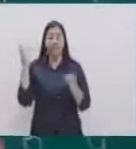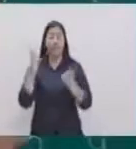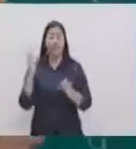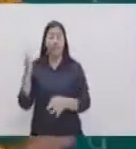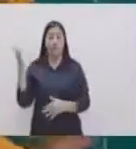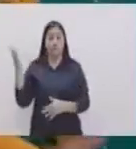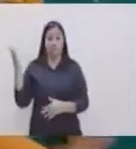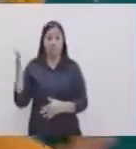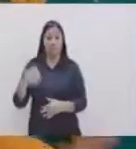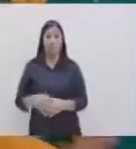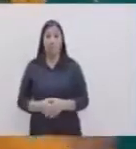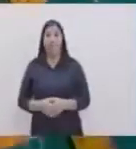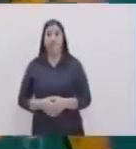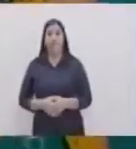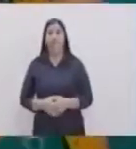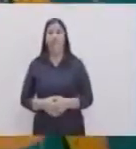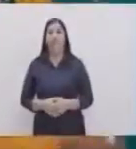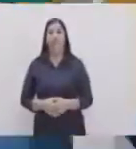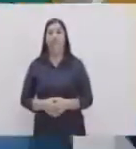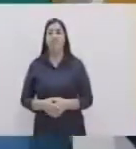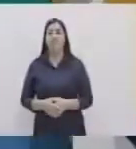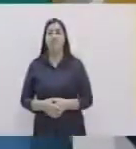De esta manera.